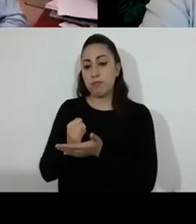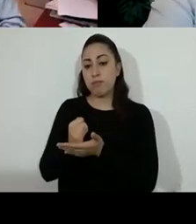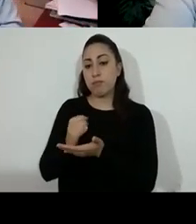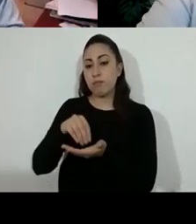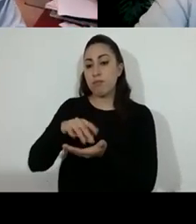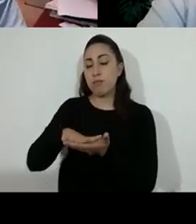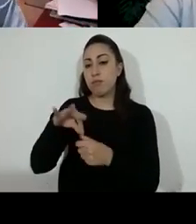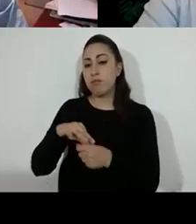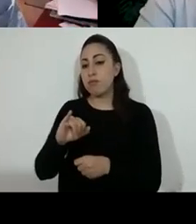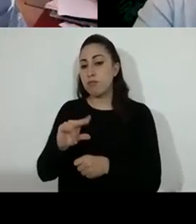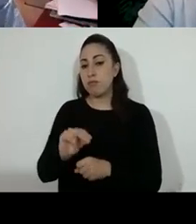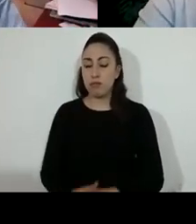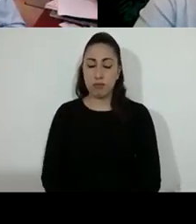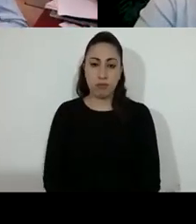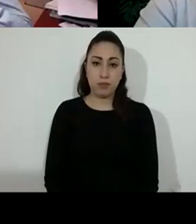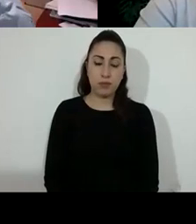voto.